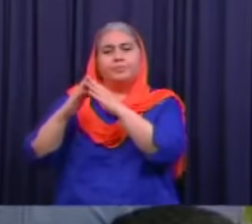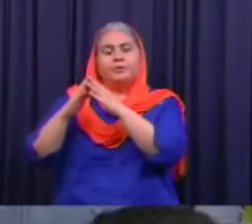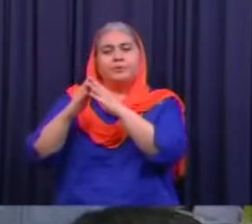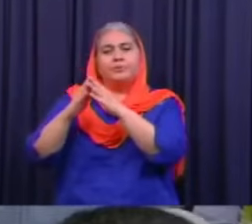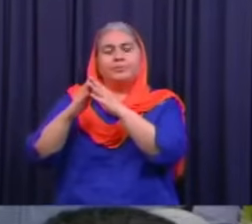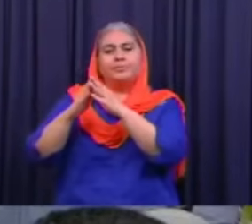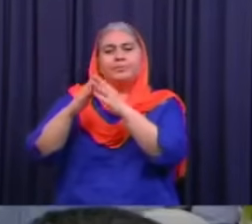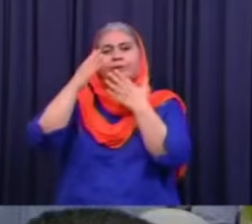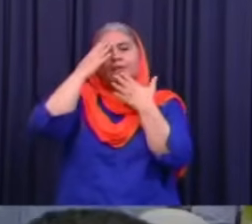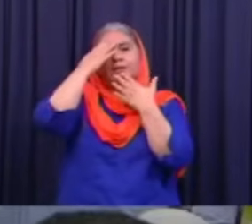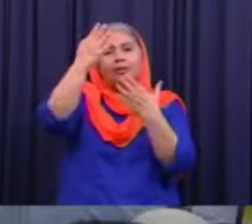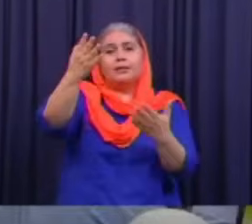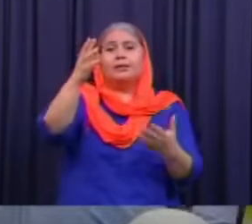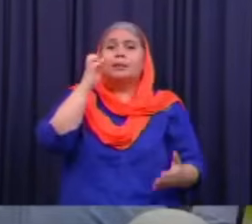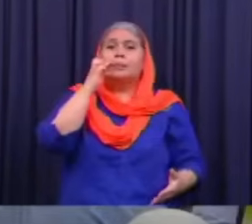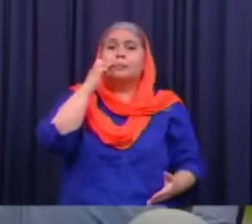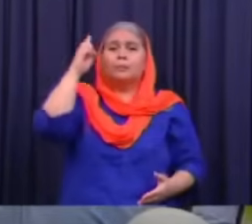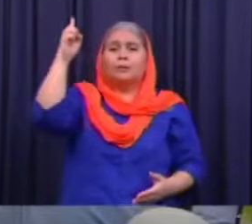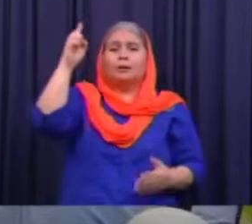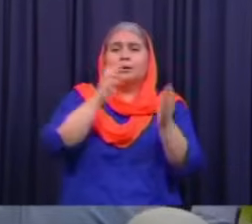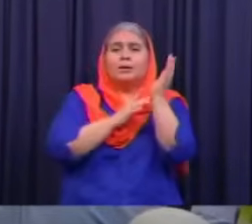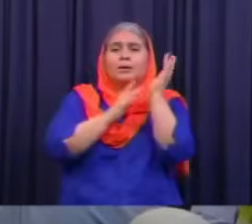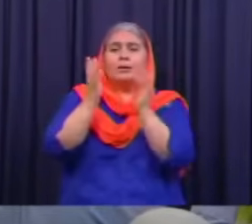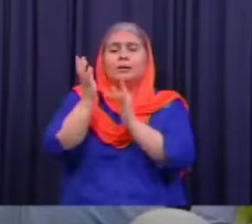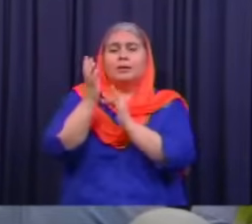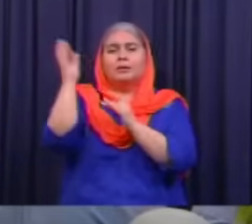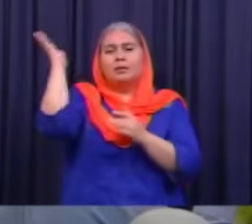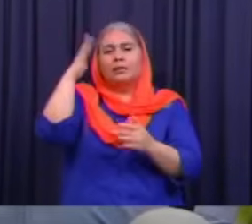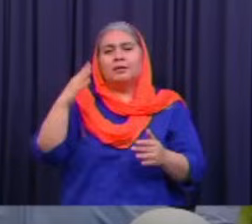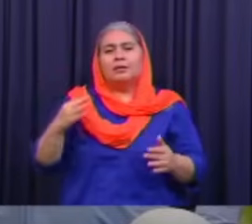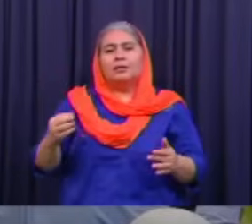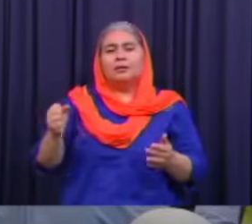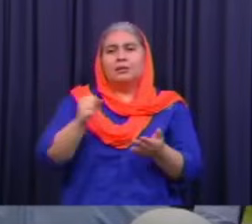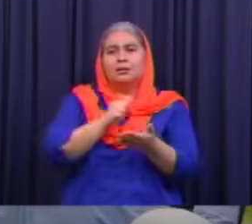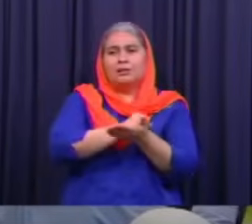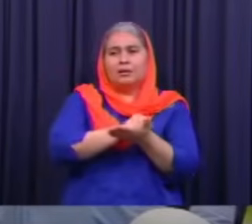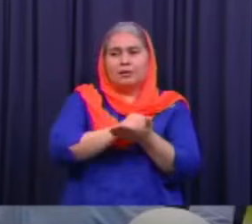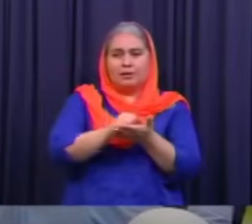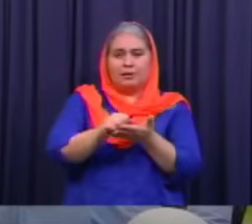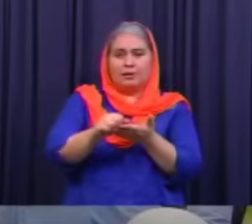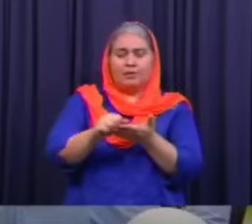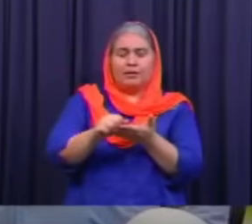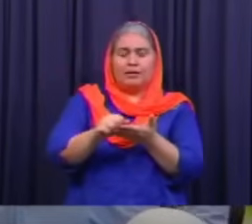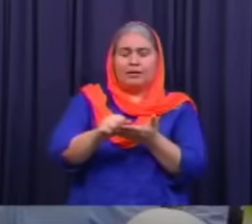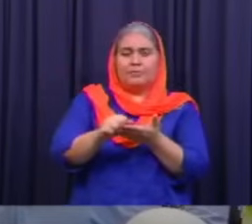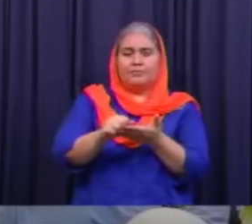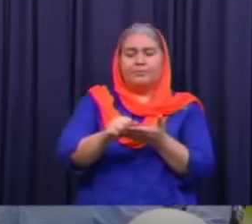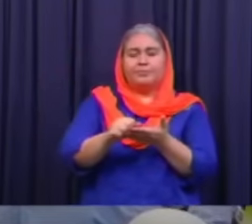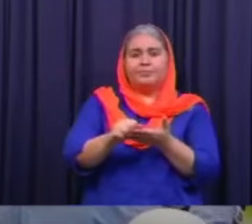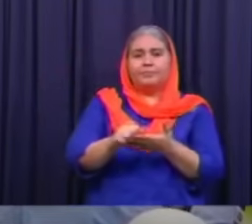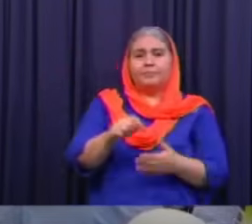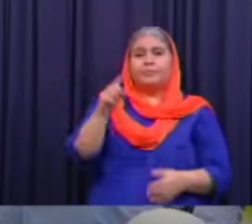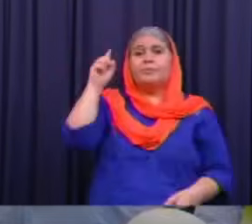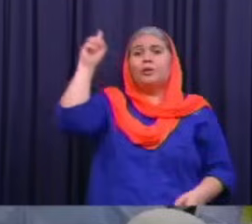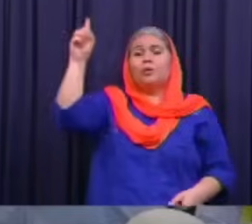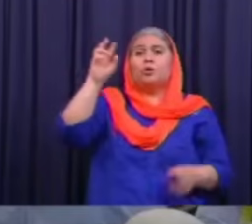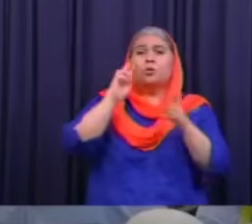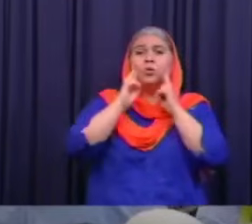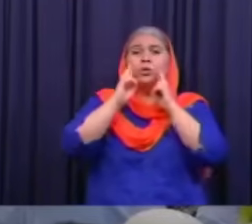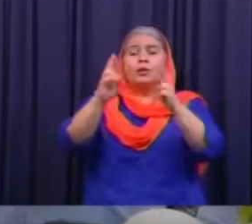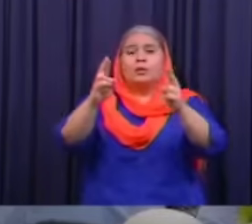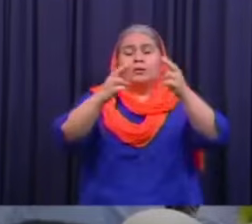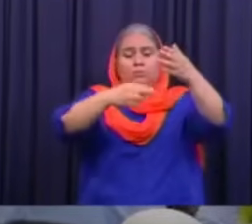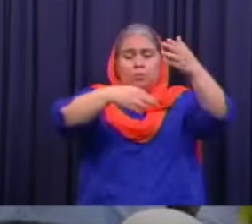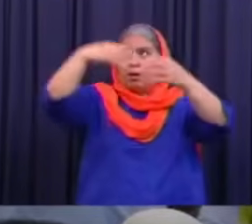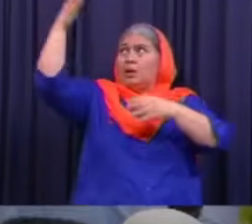Padre en el nombre del hijo del Espíritu Santo pidiendo señor que tú respondas cada una de las peticiones oh Dios que